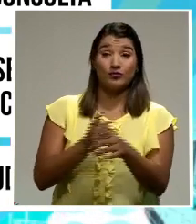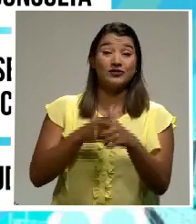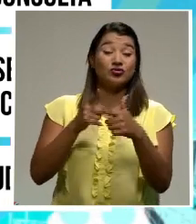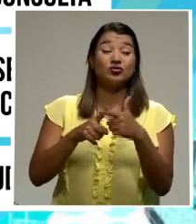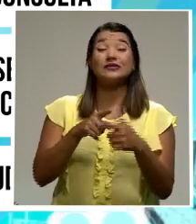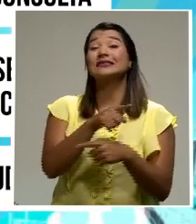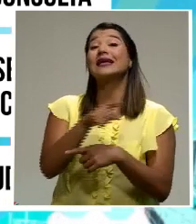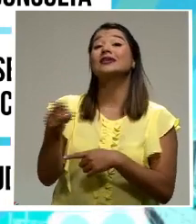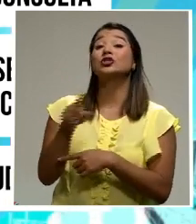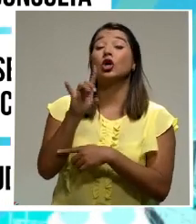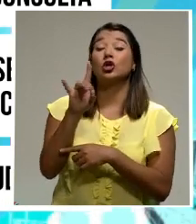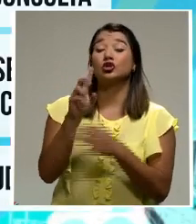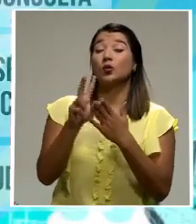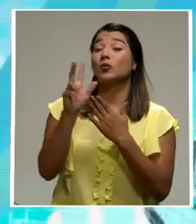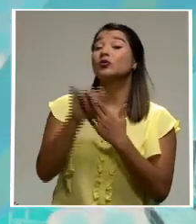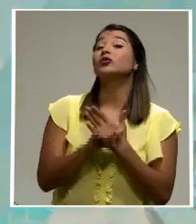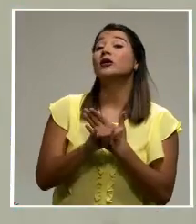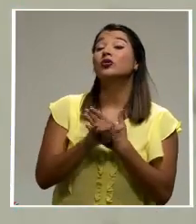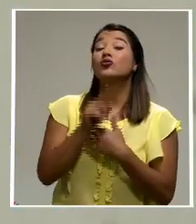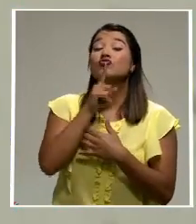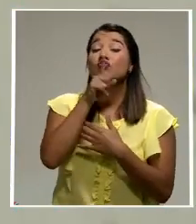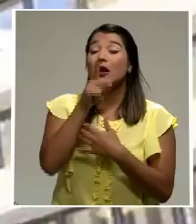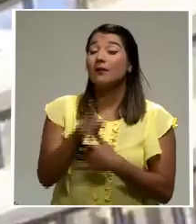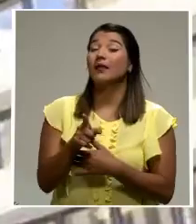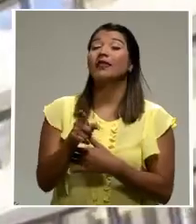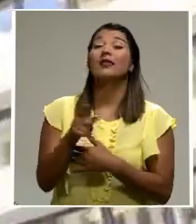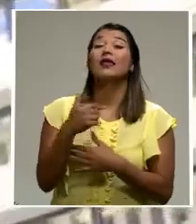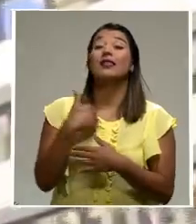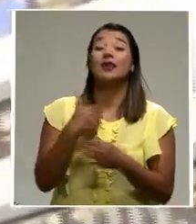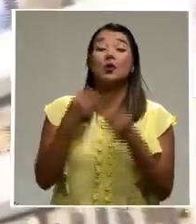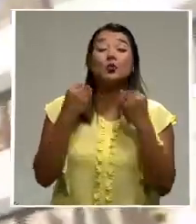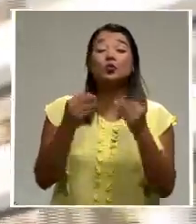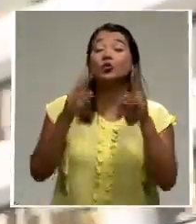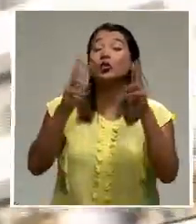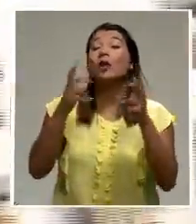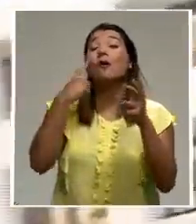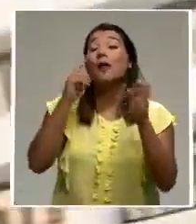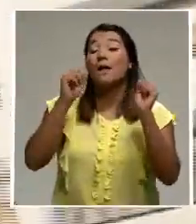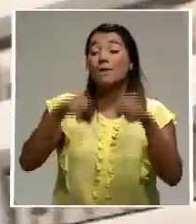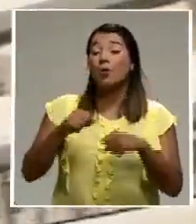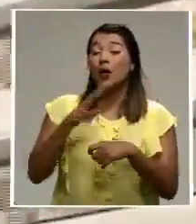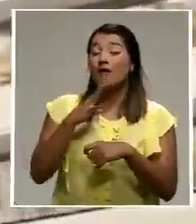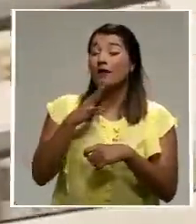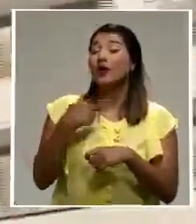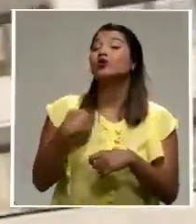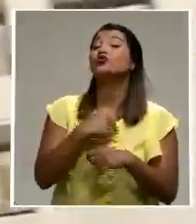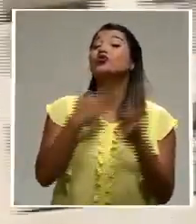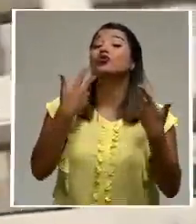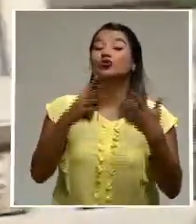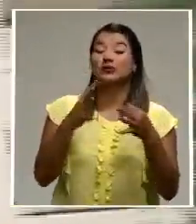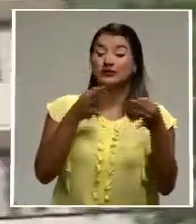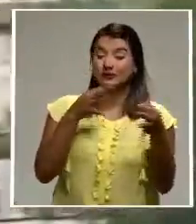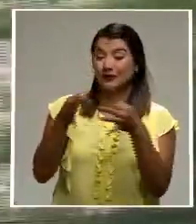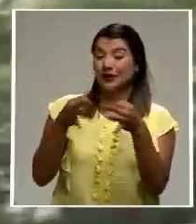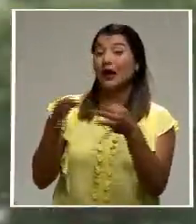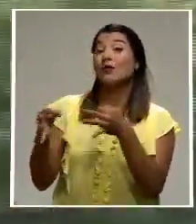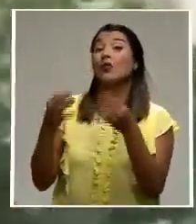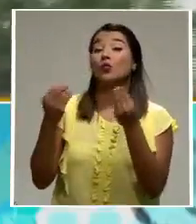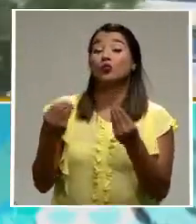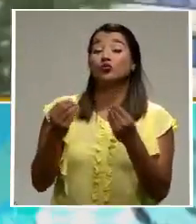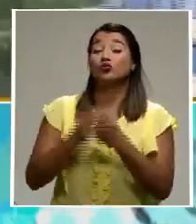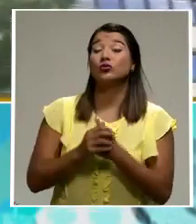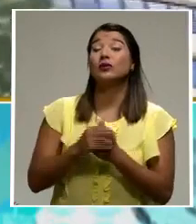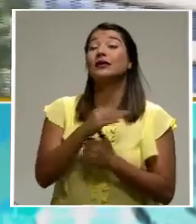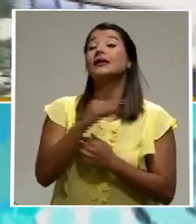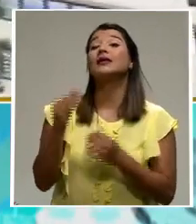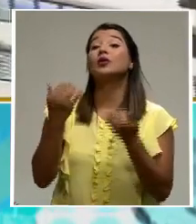realmente pues han dado muchísimo de qué hablar. Acá en Costa Rica Noticias hemos explicado muchísimos de estos y bueno,